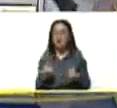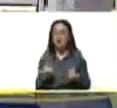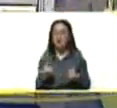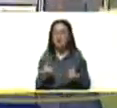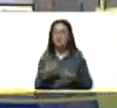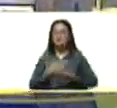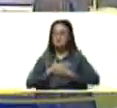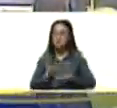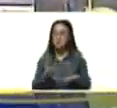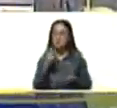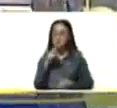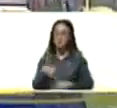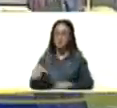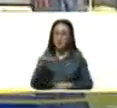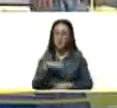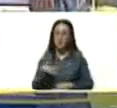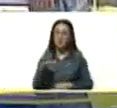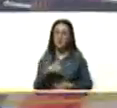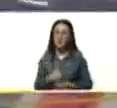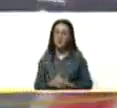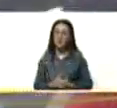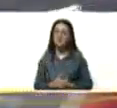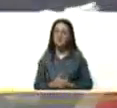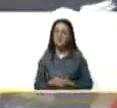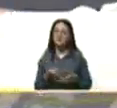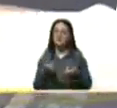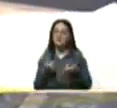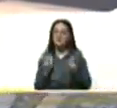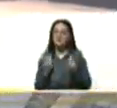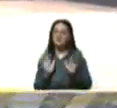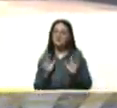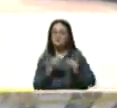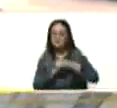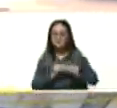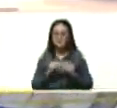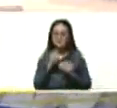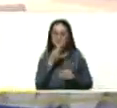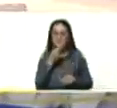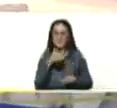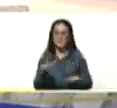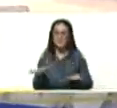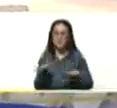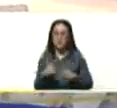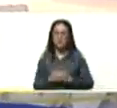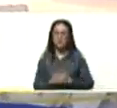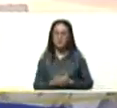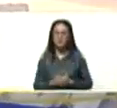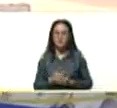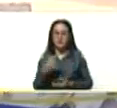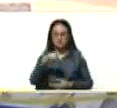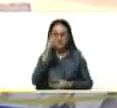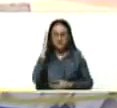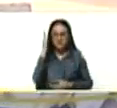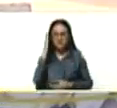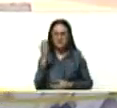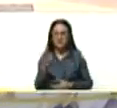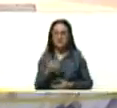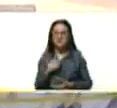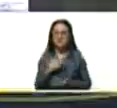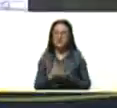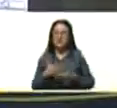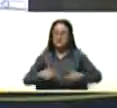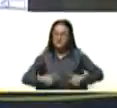la disposición de nuestro pueblo, apta y totalmente recuperada y hermosa, presidente. Como bueno, usted sabe, somos siempre